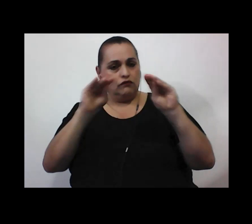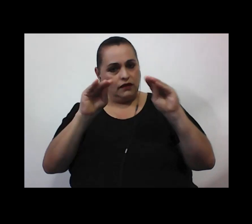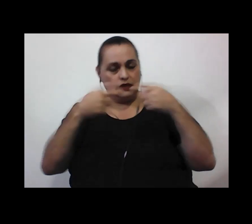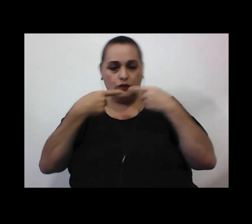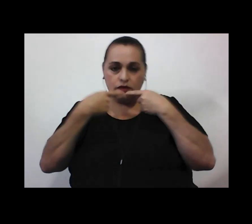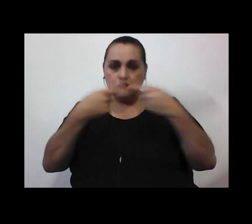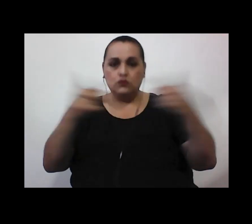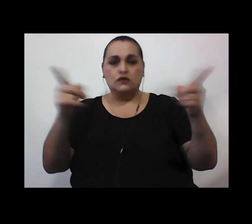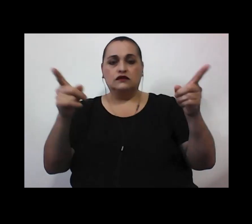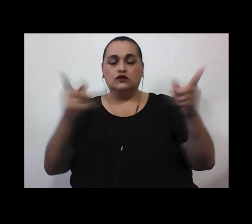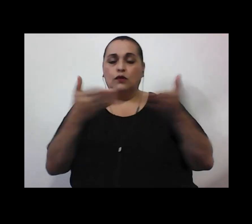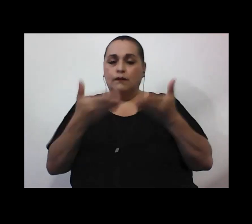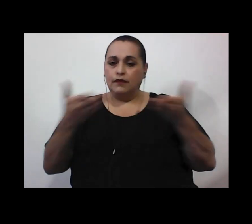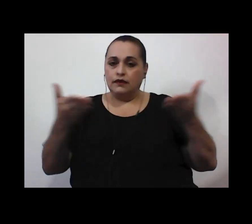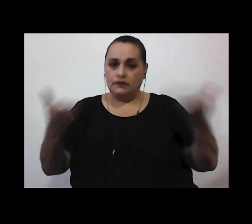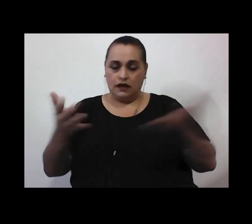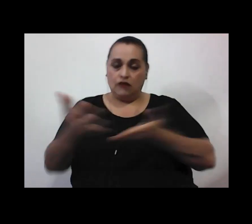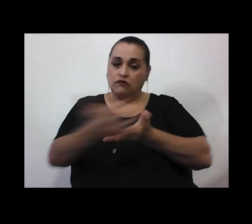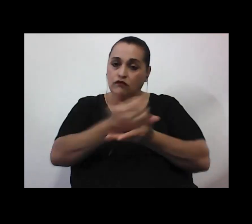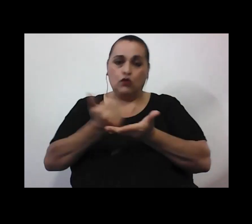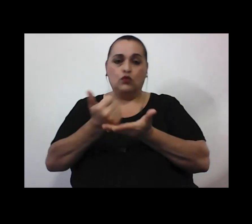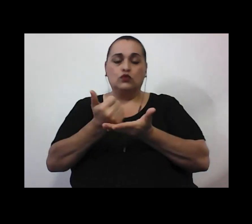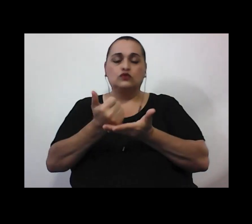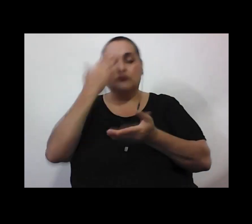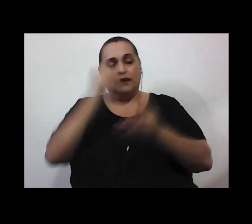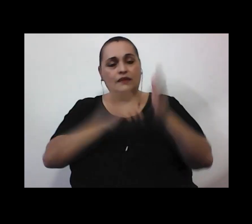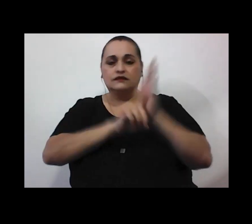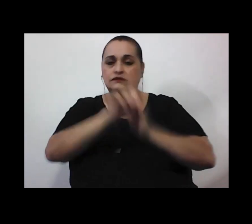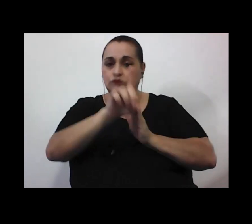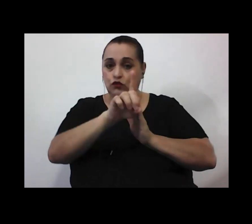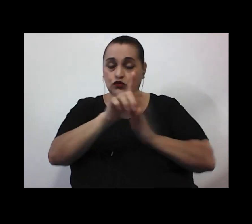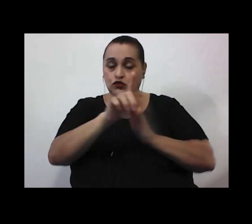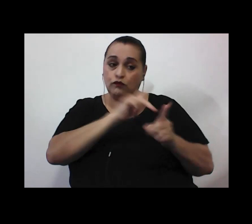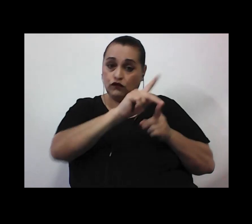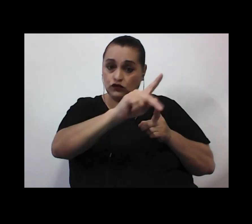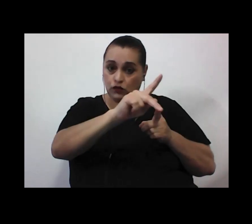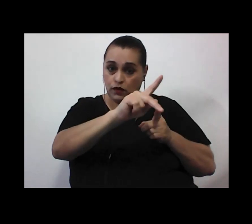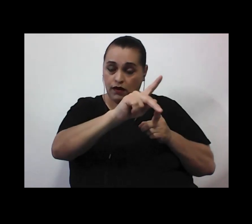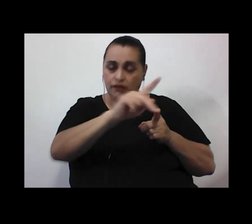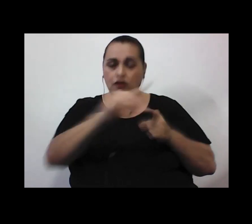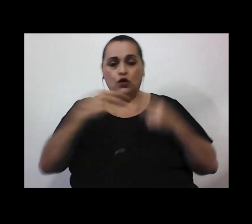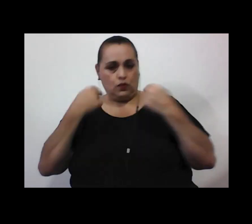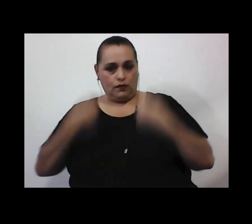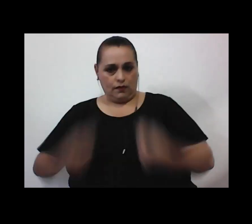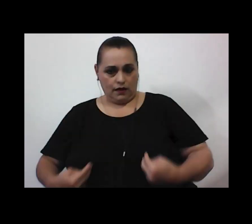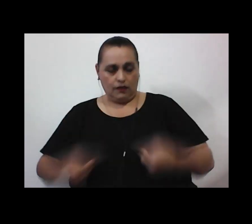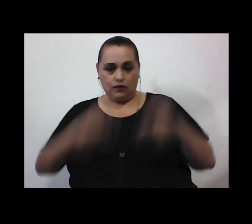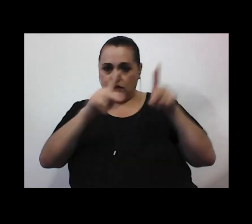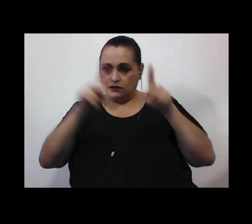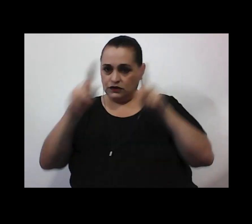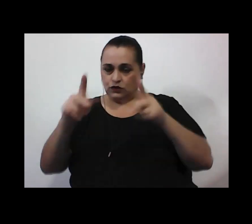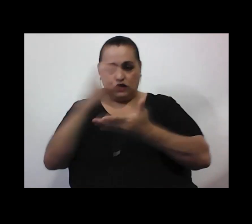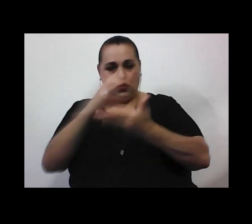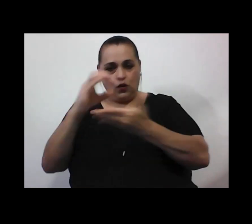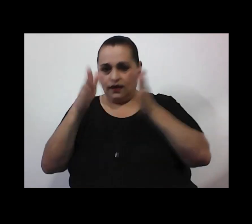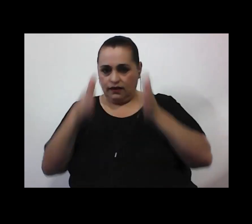divulgación de materiales y recursos para el desarrollo tanto profesional como humano de las personas